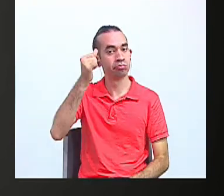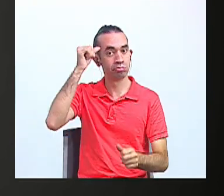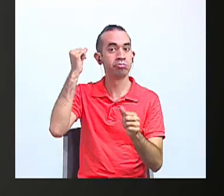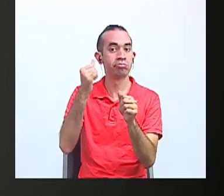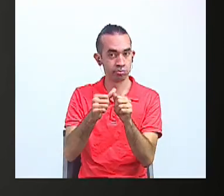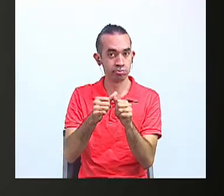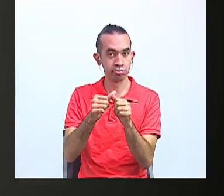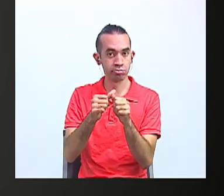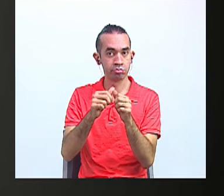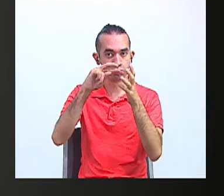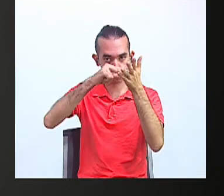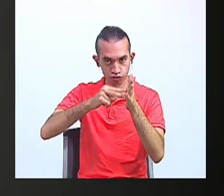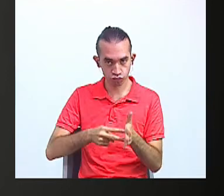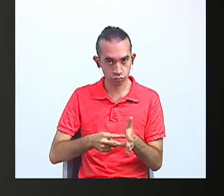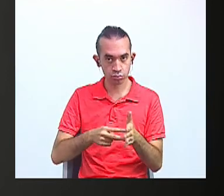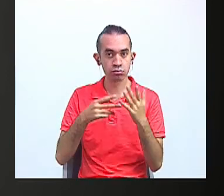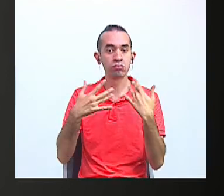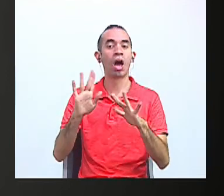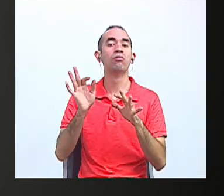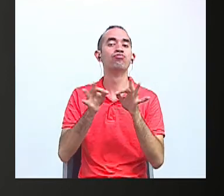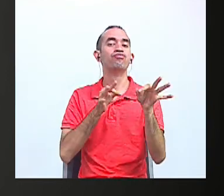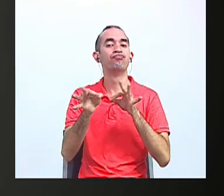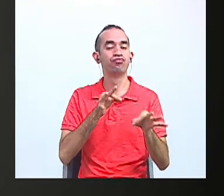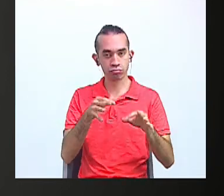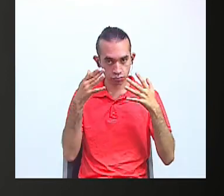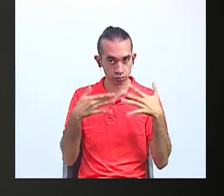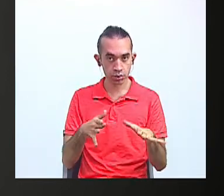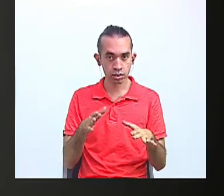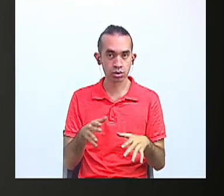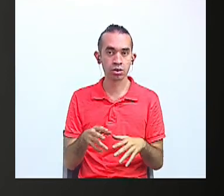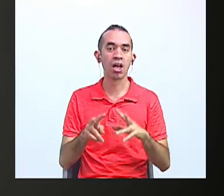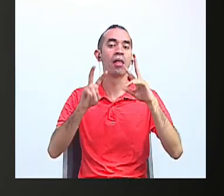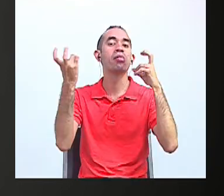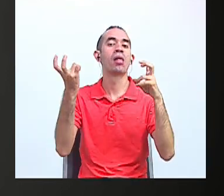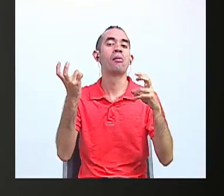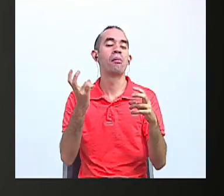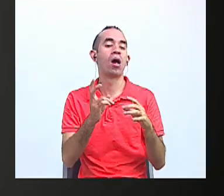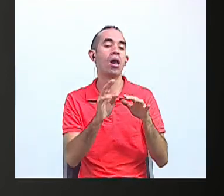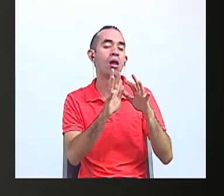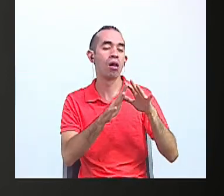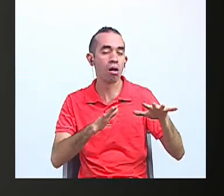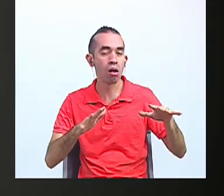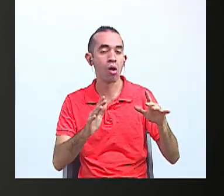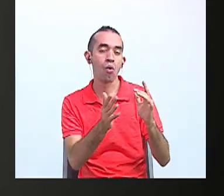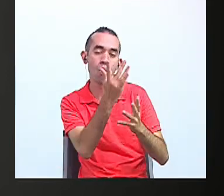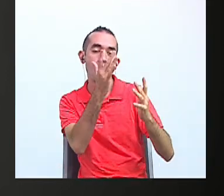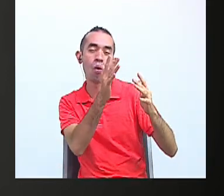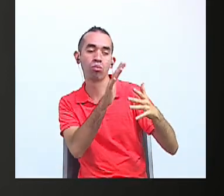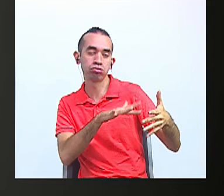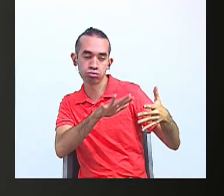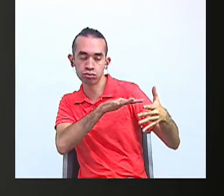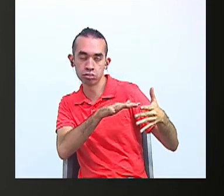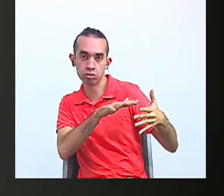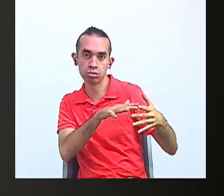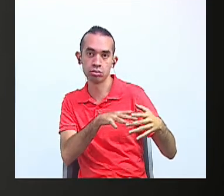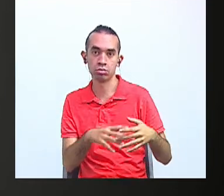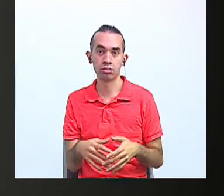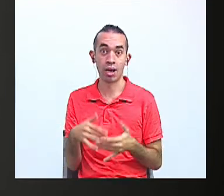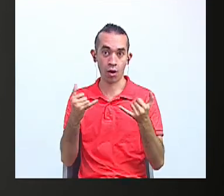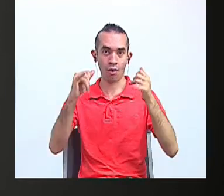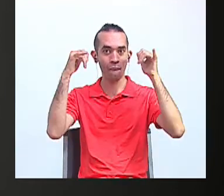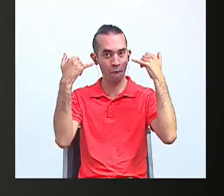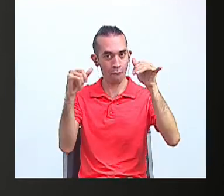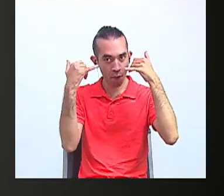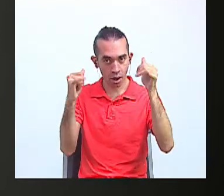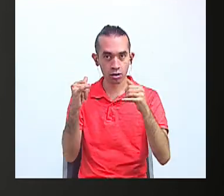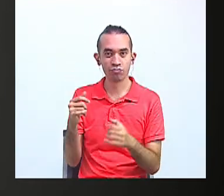recordar conceptos que hemos estado desarrollando sobre la hidrostática. Y para eso quiero jugar con ustedes en este momento,